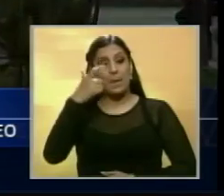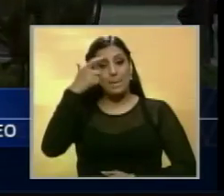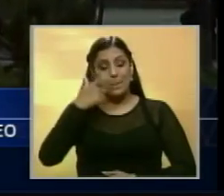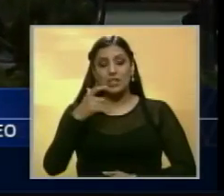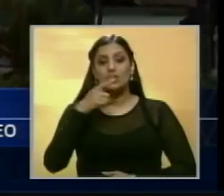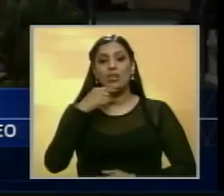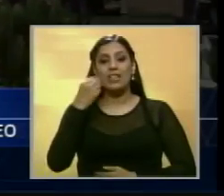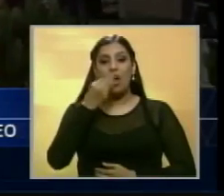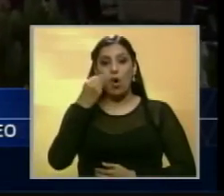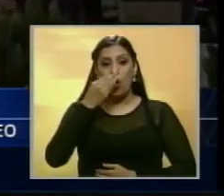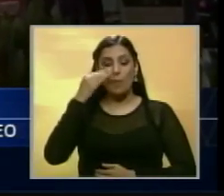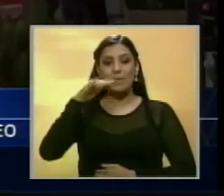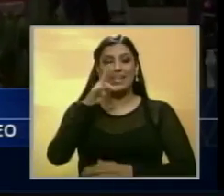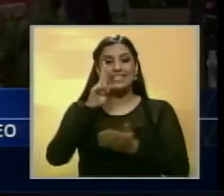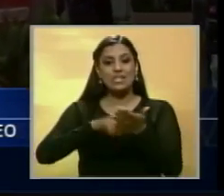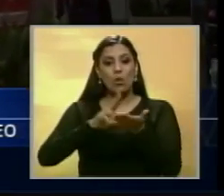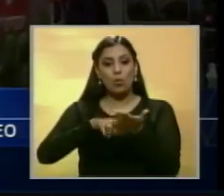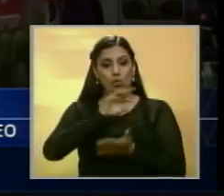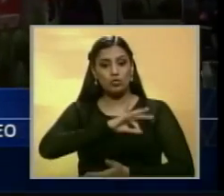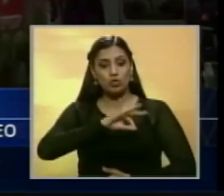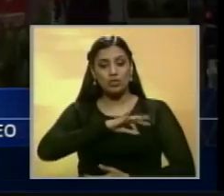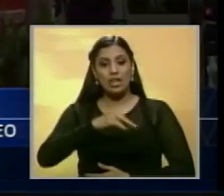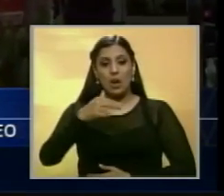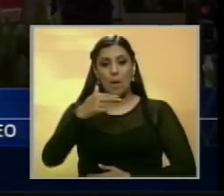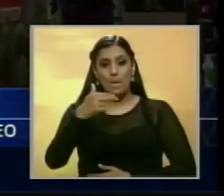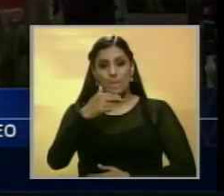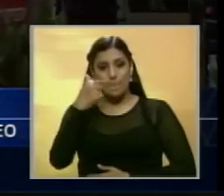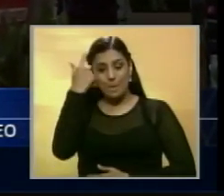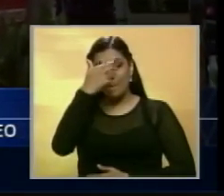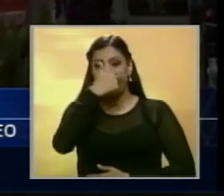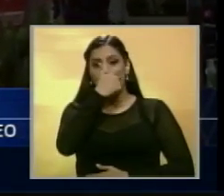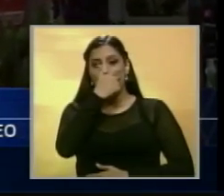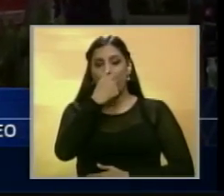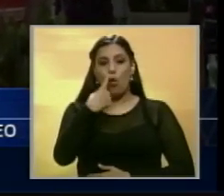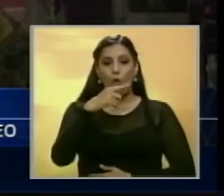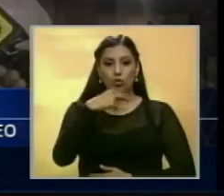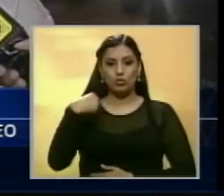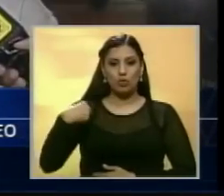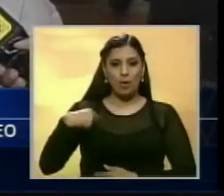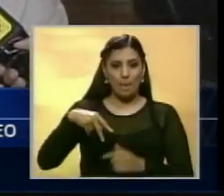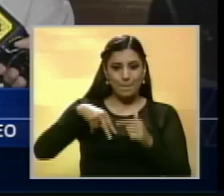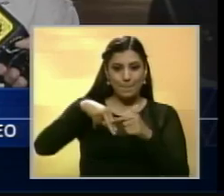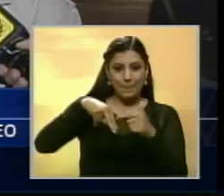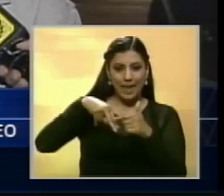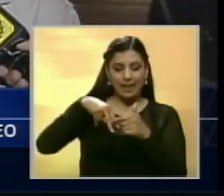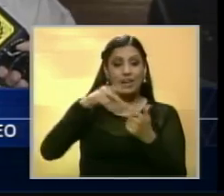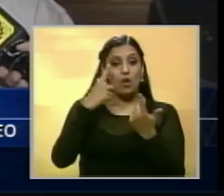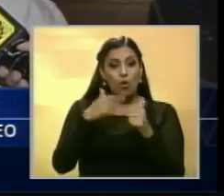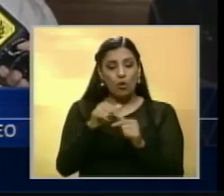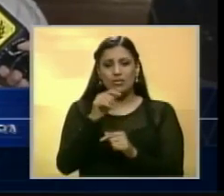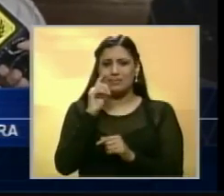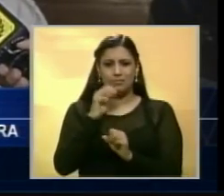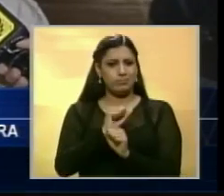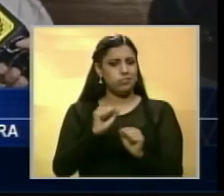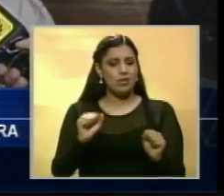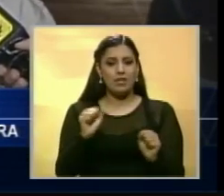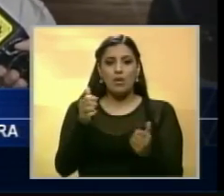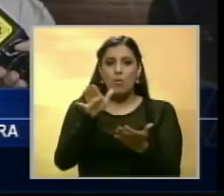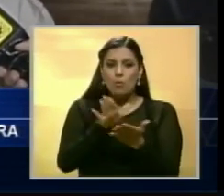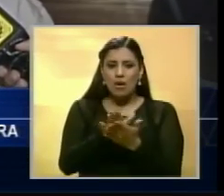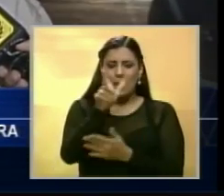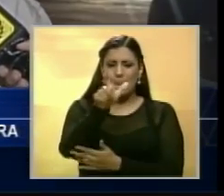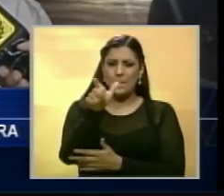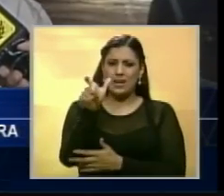adolescente fue recluido en el Seguro Social de Guarenas con un disparo en la cara y otro en el fémur. Un hecho aislado cobró la vida de